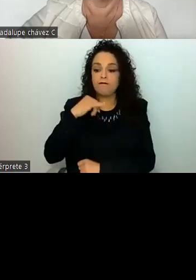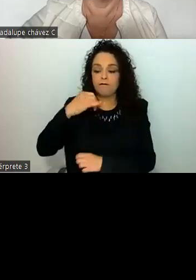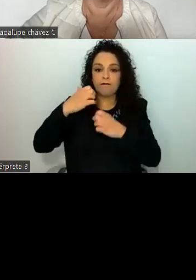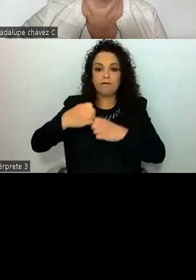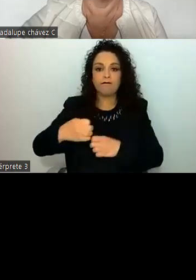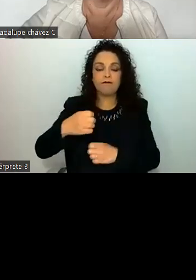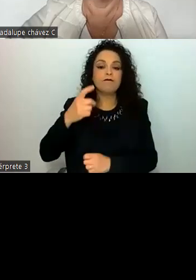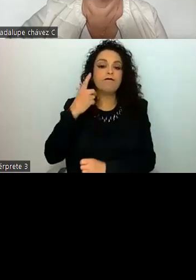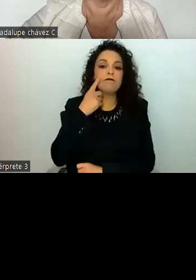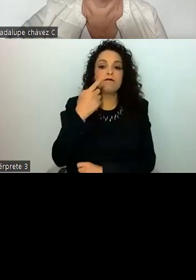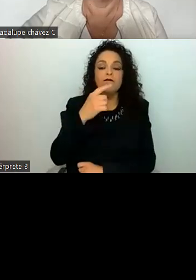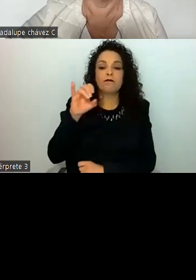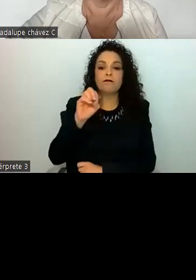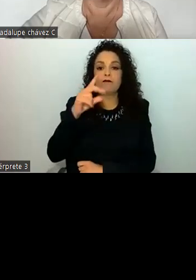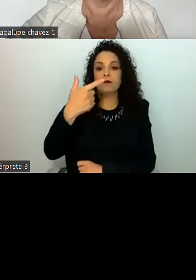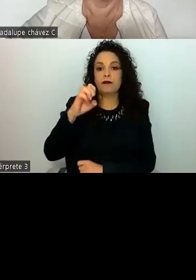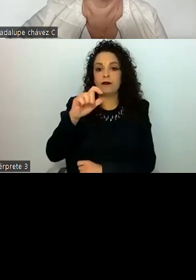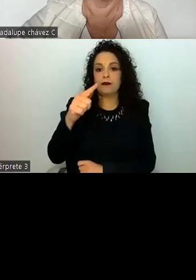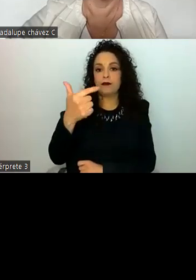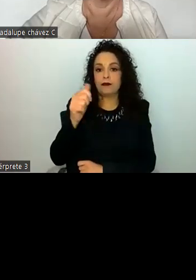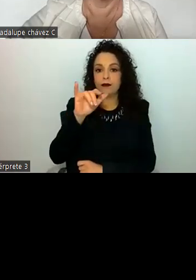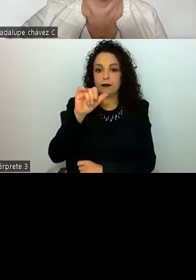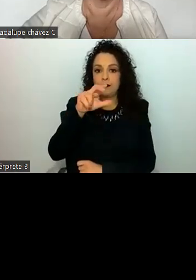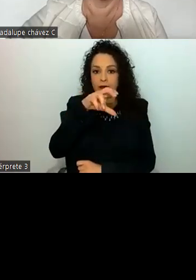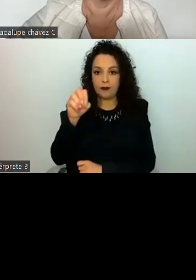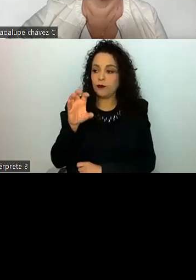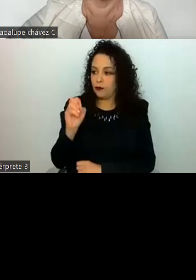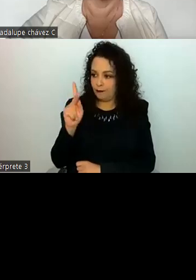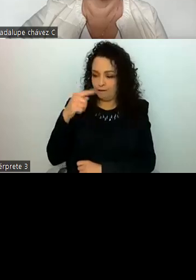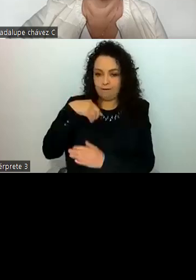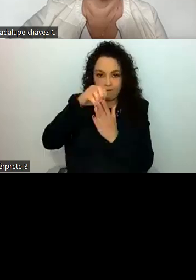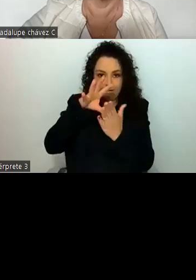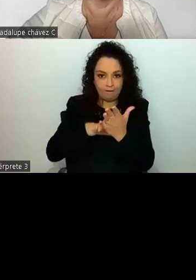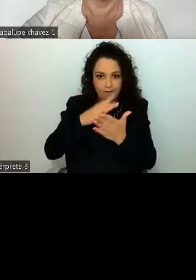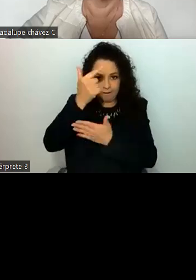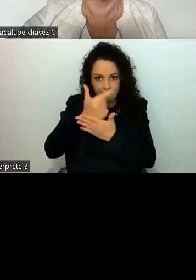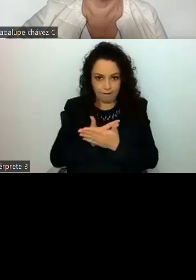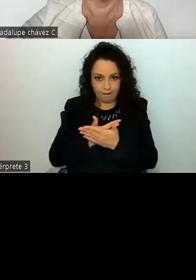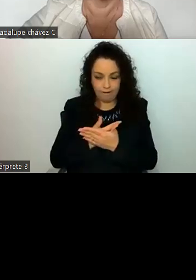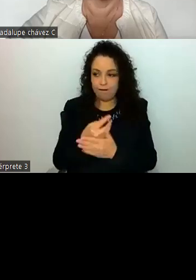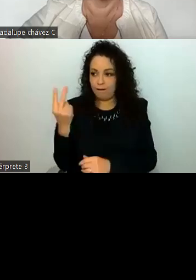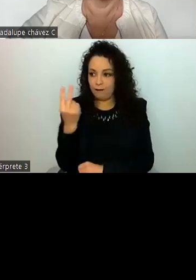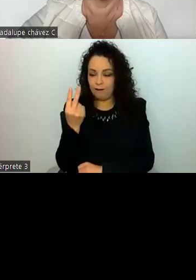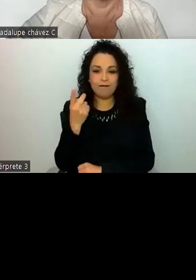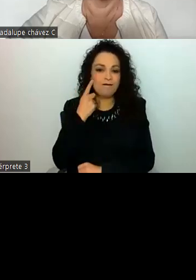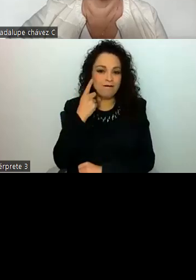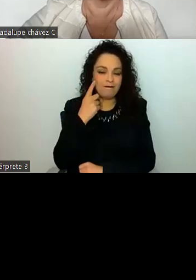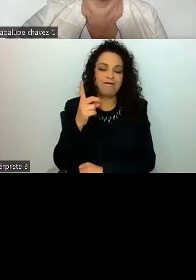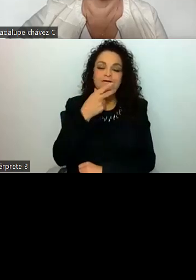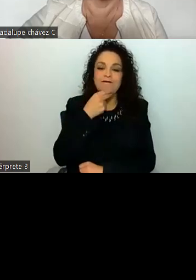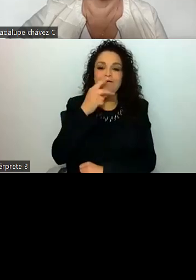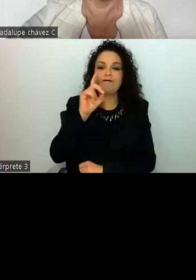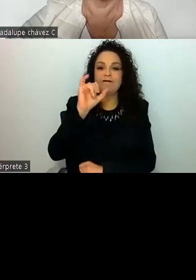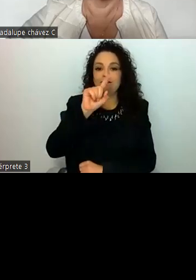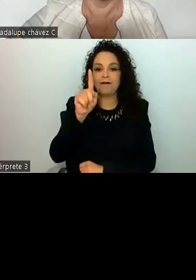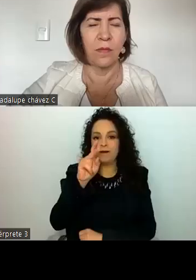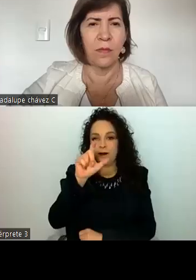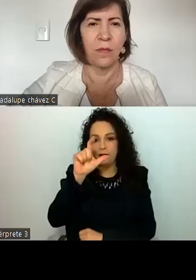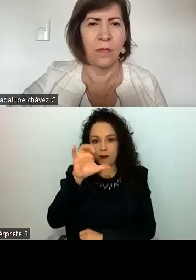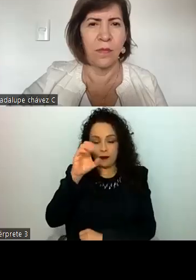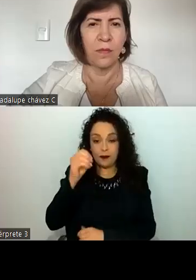Jorge Gaviño. Le tomo su asistencia. Y diputado Héctor Díaz Polanco, presente también. Diputada Indalí Pardillo